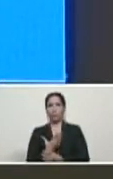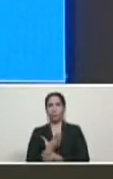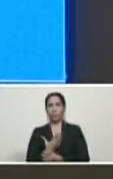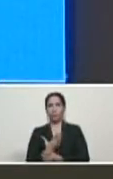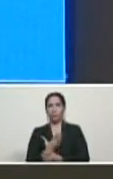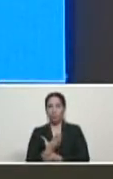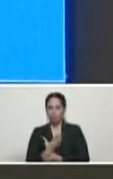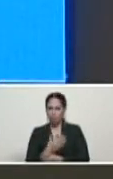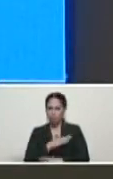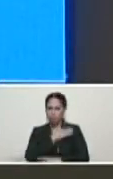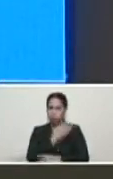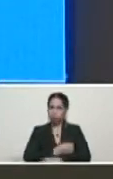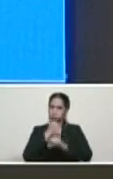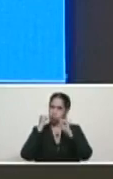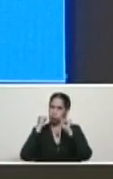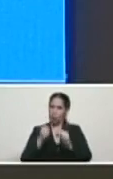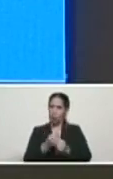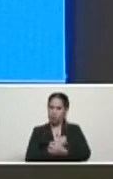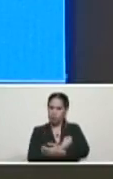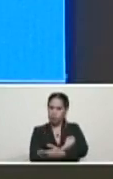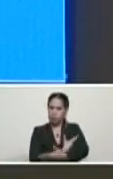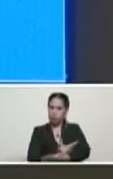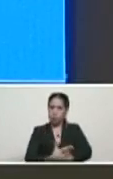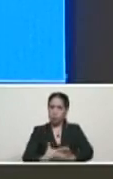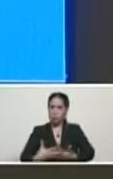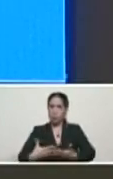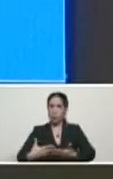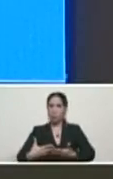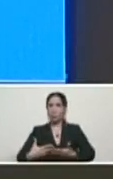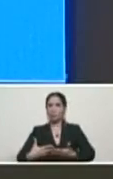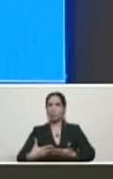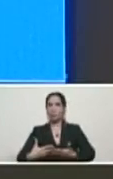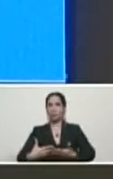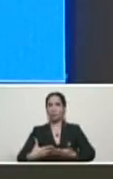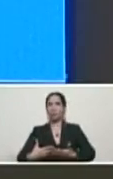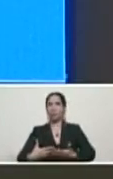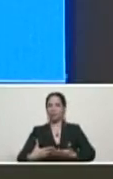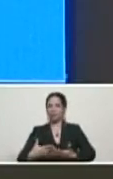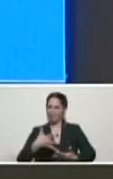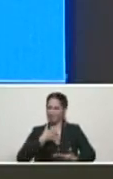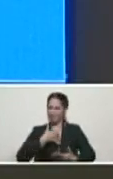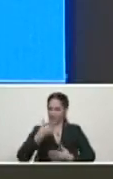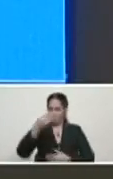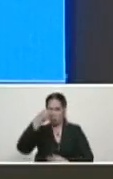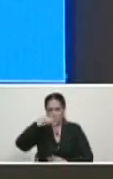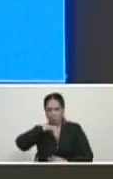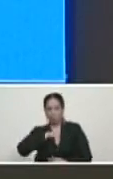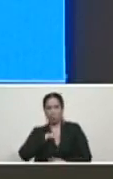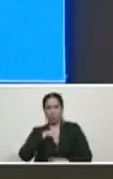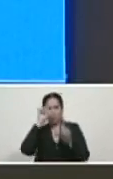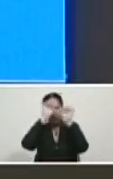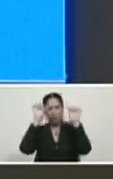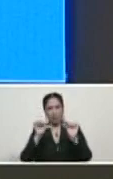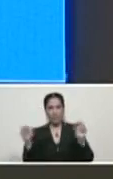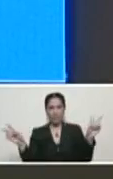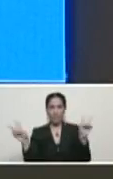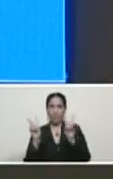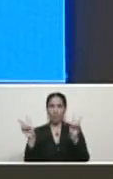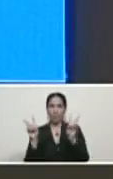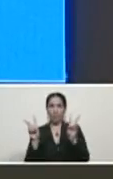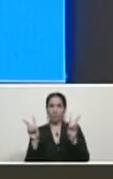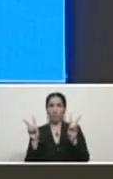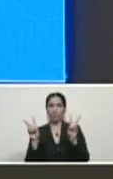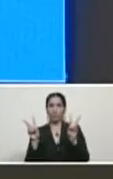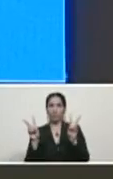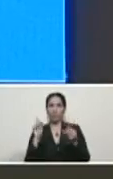genéticamente pura, que corre por nuestra sangre y forma parte del sistema de valores